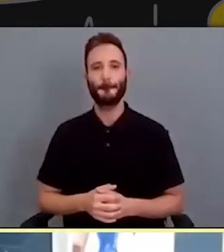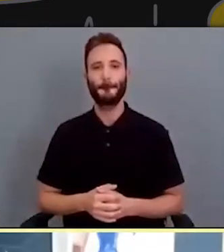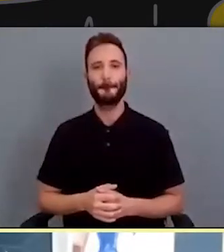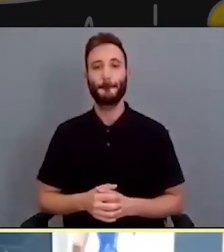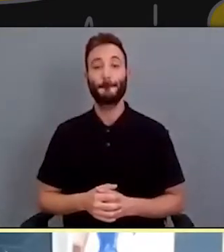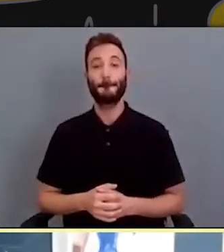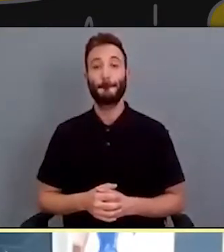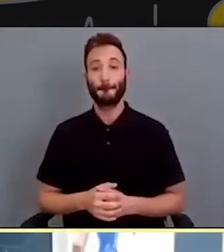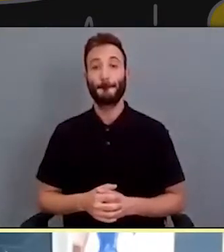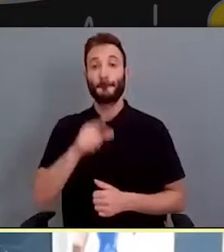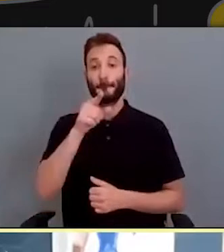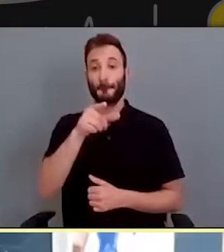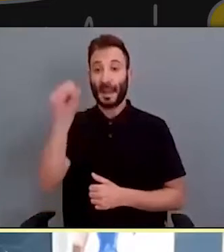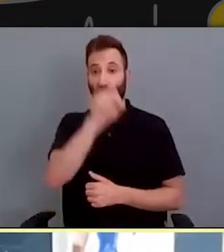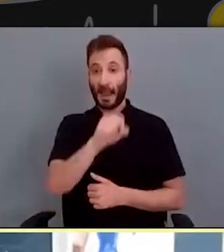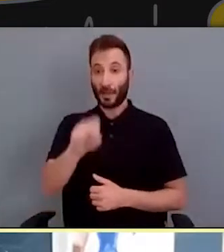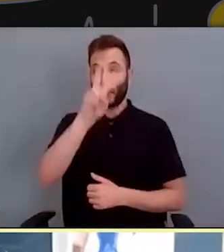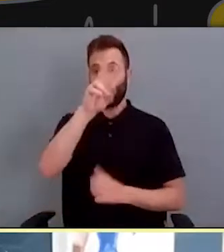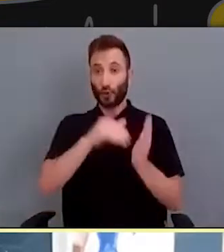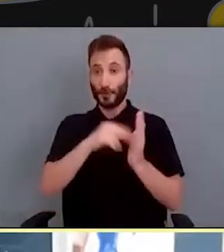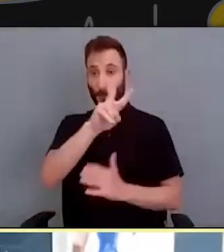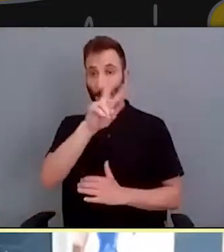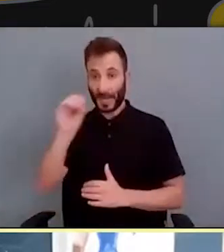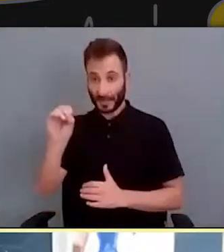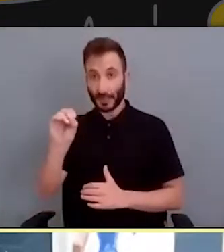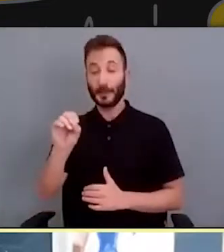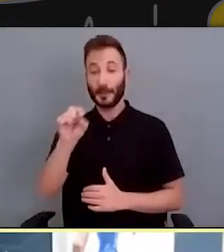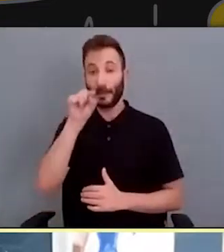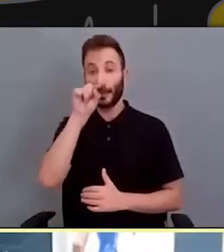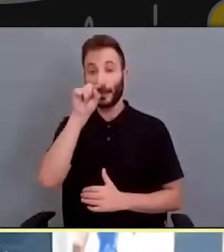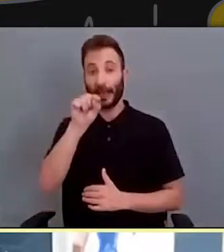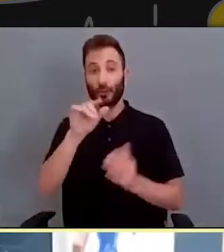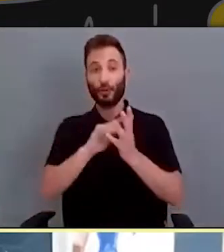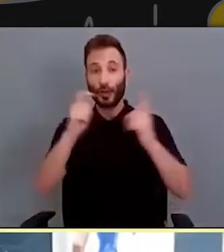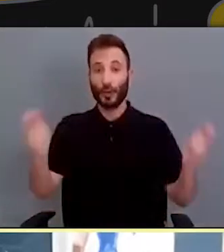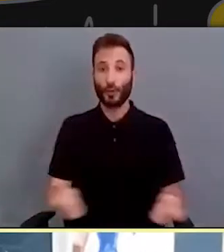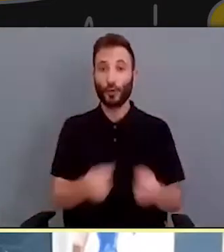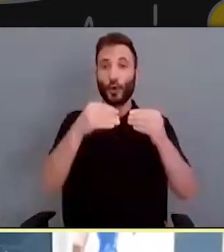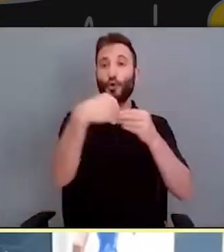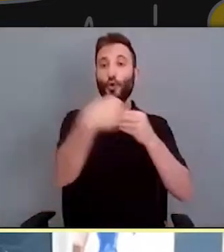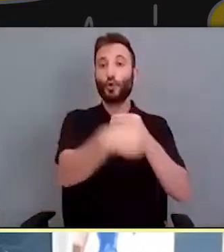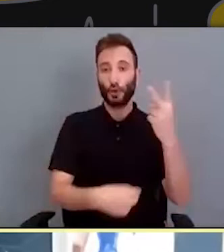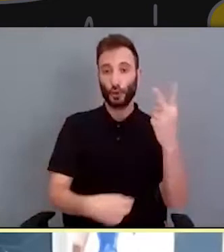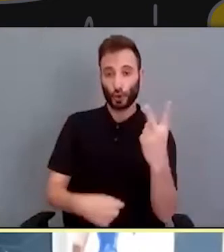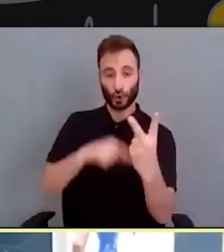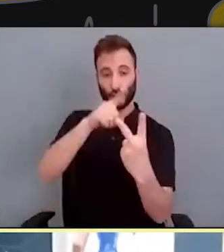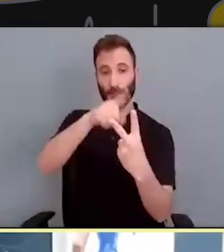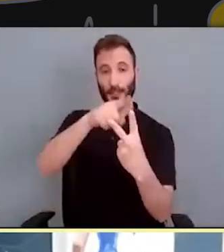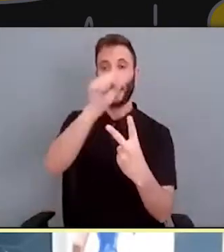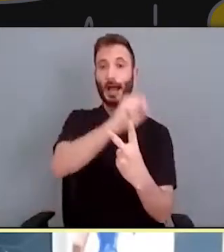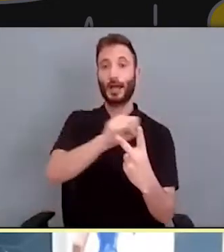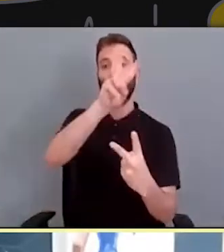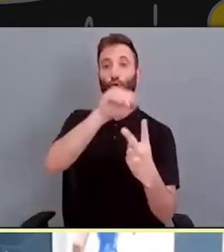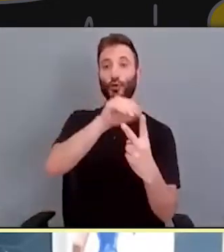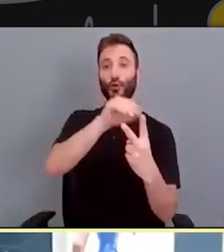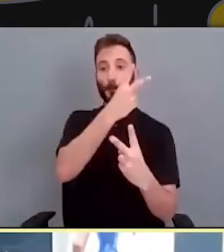Pues en 2020 hemos lanzado estos 2 documentos, uno en 2020 y otro en 2021, perdón, los